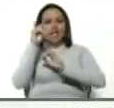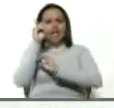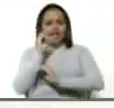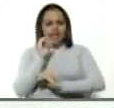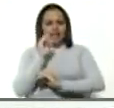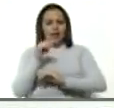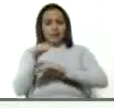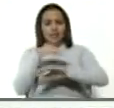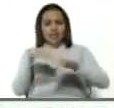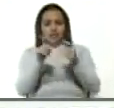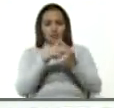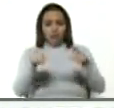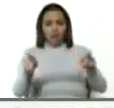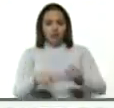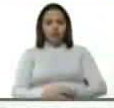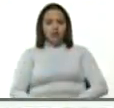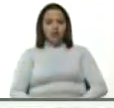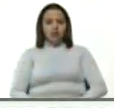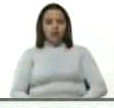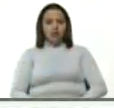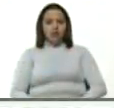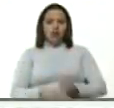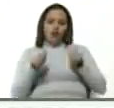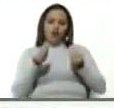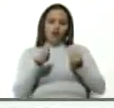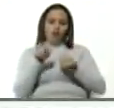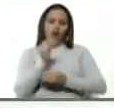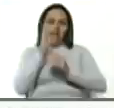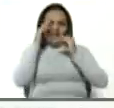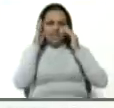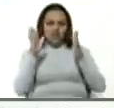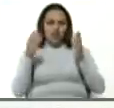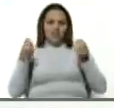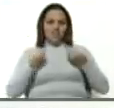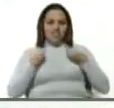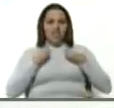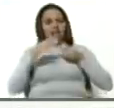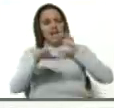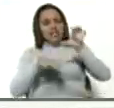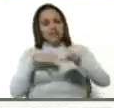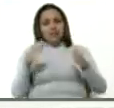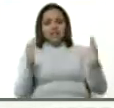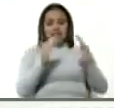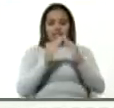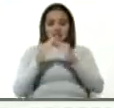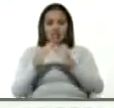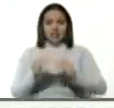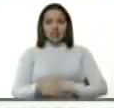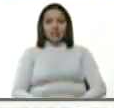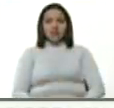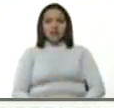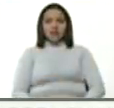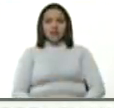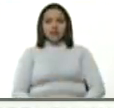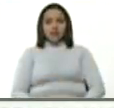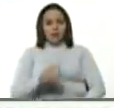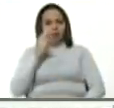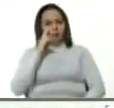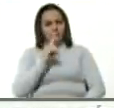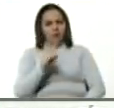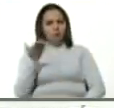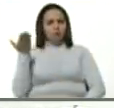Ministerio Público, cómo han atentado contra la vida de animales domésticos. Tenemos dos casos